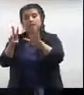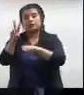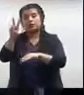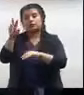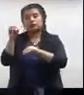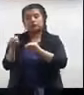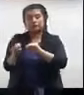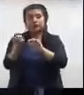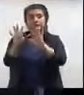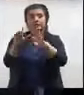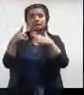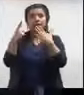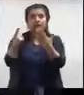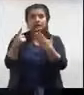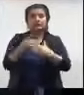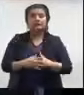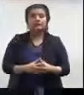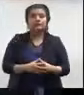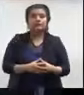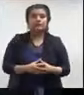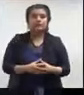457-2016.